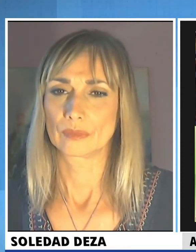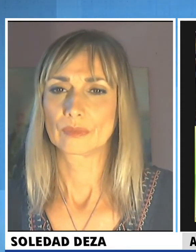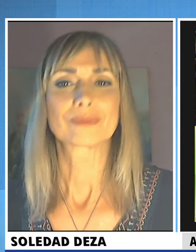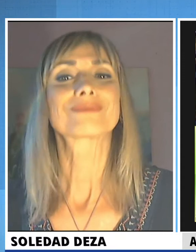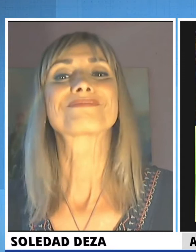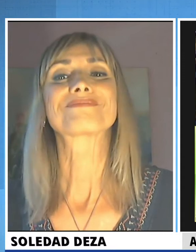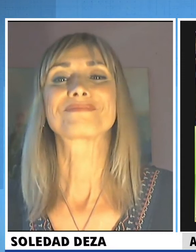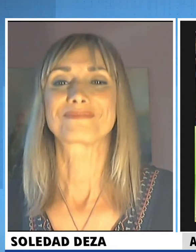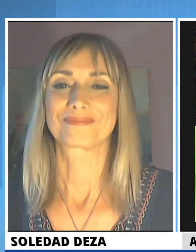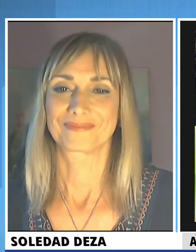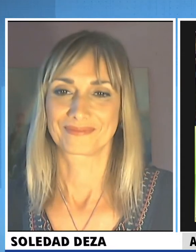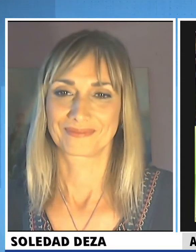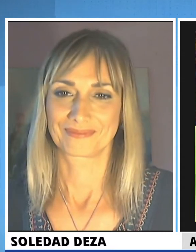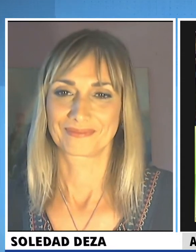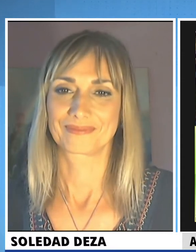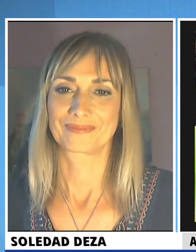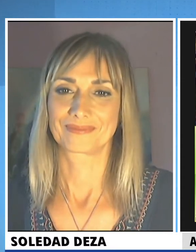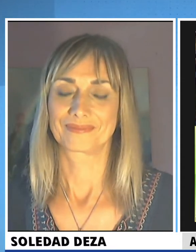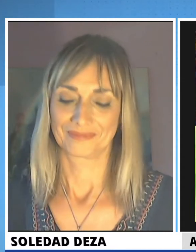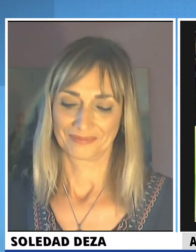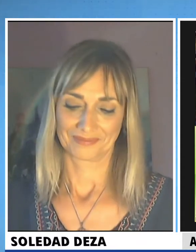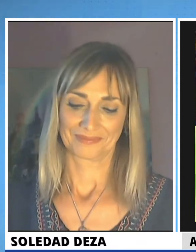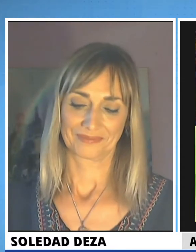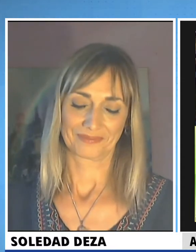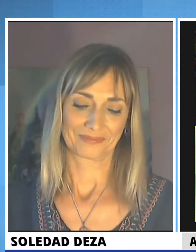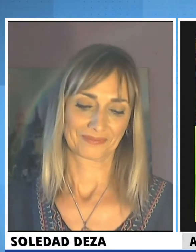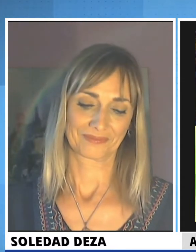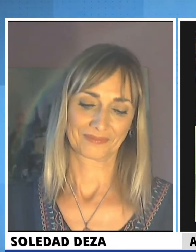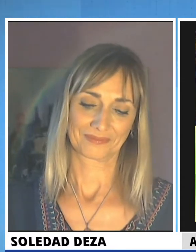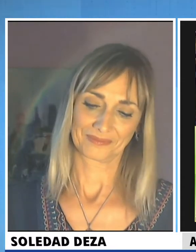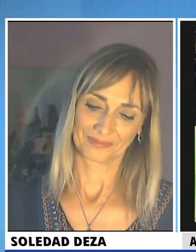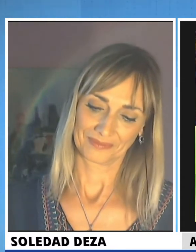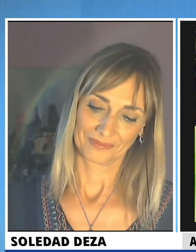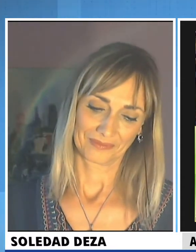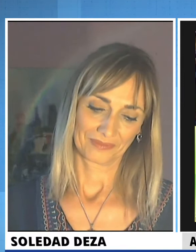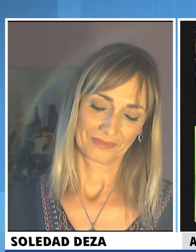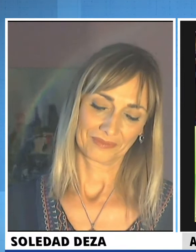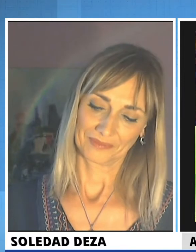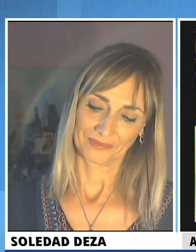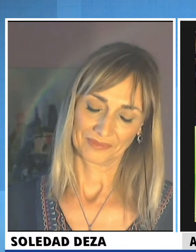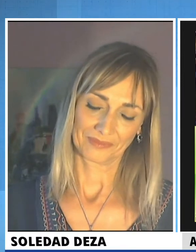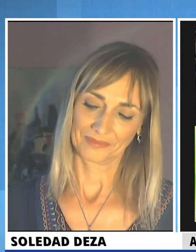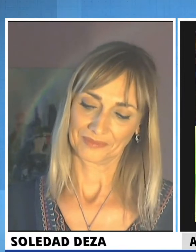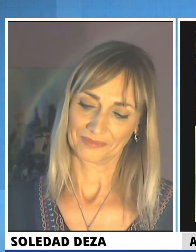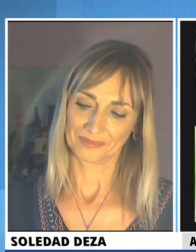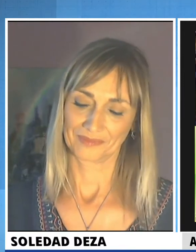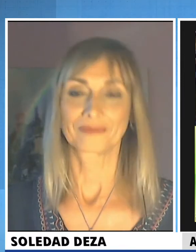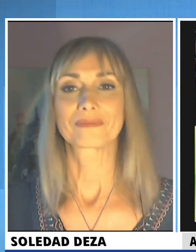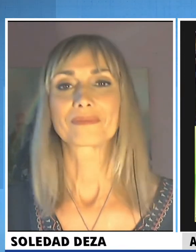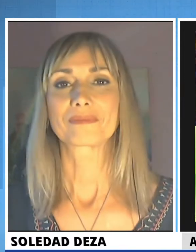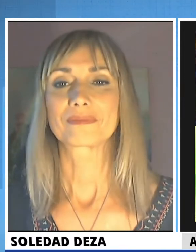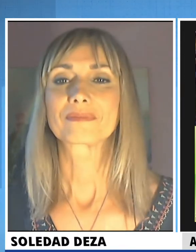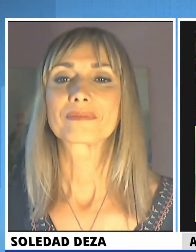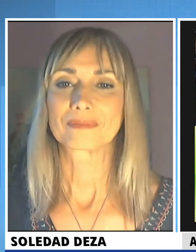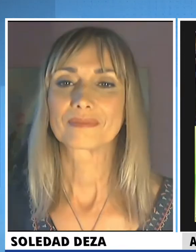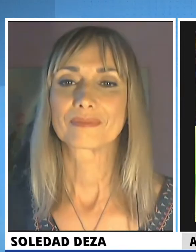y tratar de poner en agudeza nuestro pensamiento para ver que es ahí donde se expresan